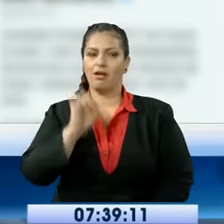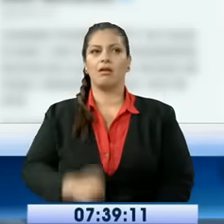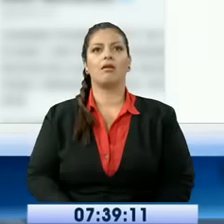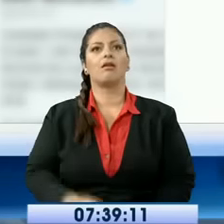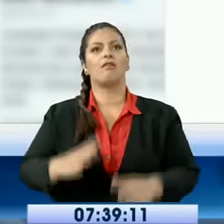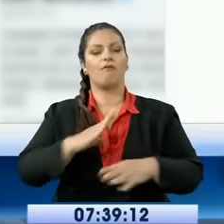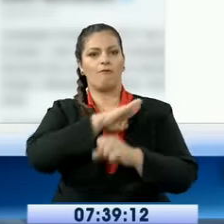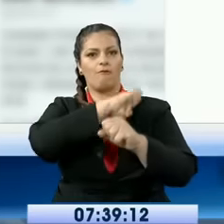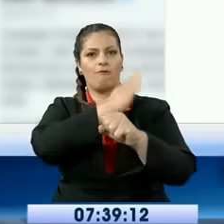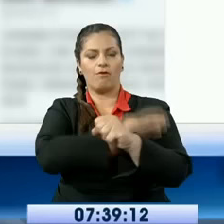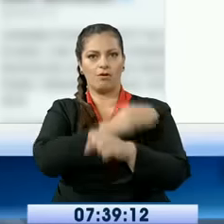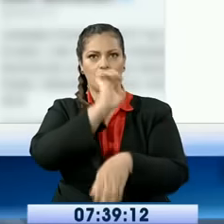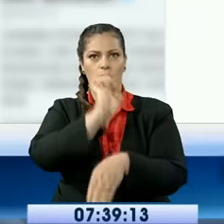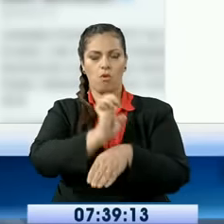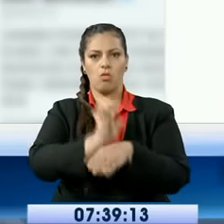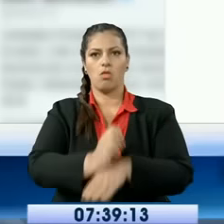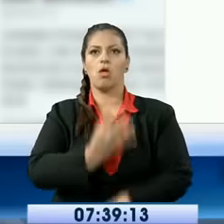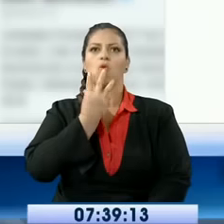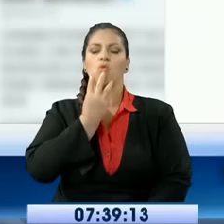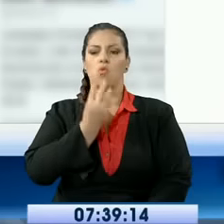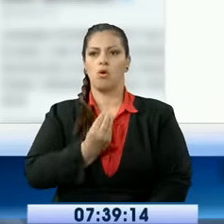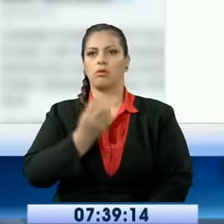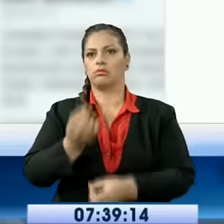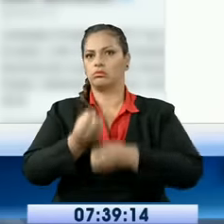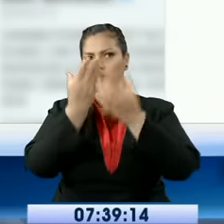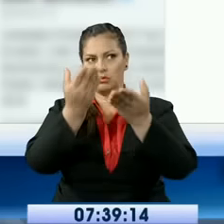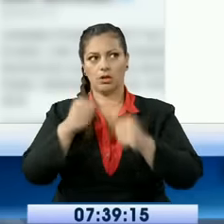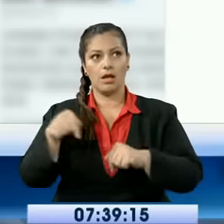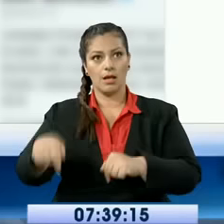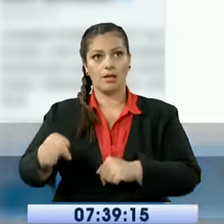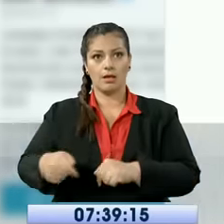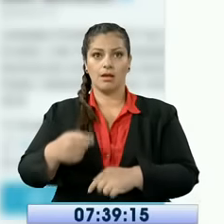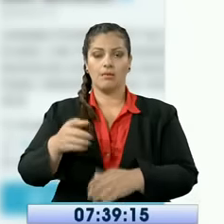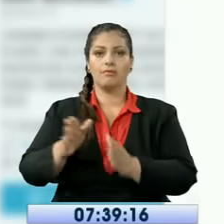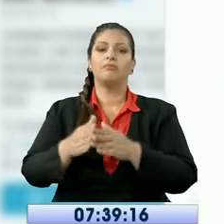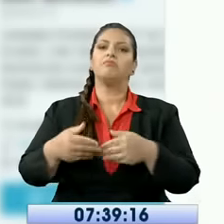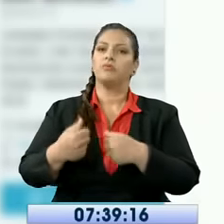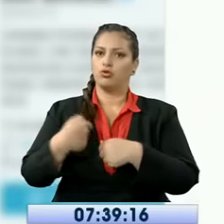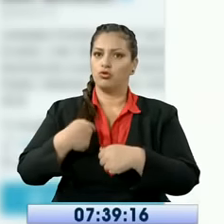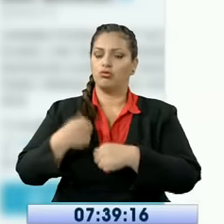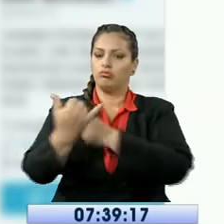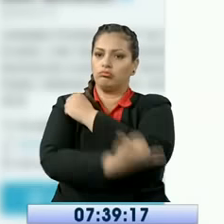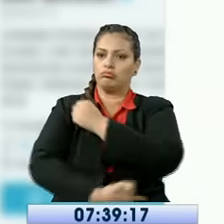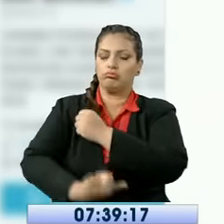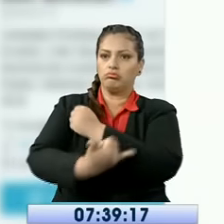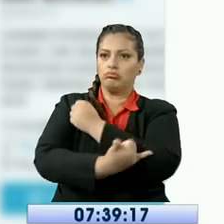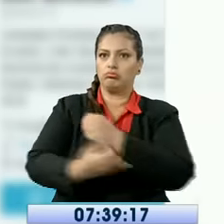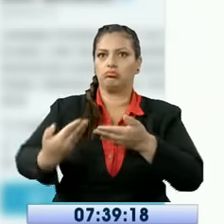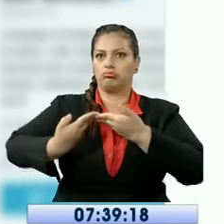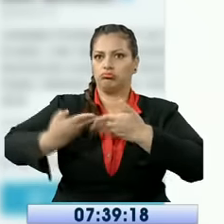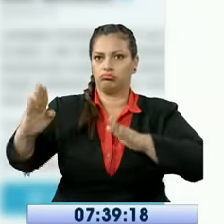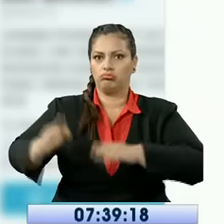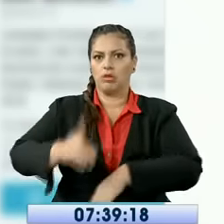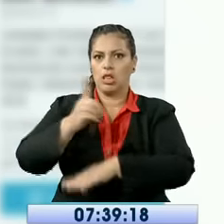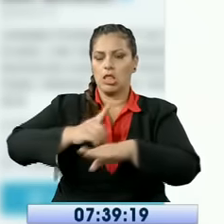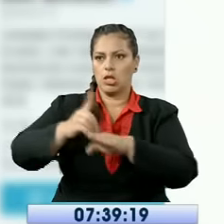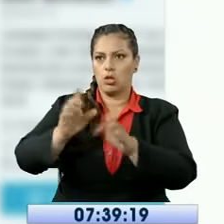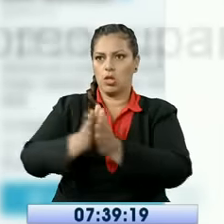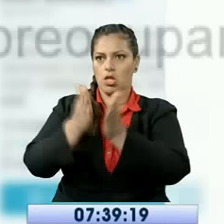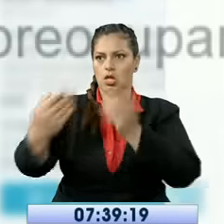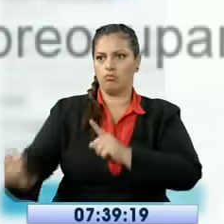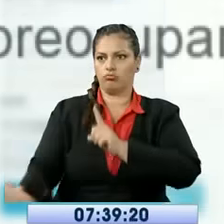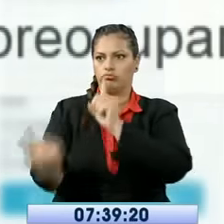dijo: aquí reunido con Gerardo Berroa, director del diario Estrella de Panamá, de forma seria y responsable, recabando